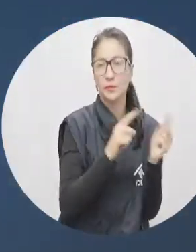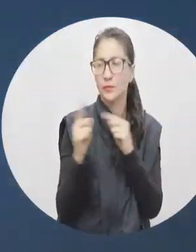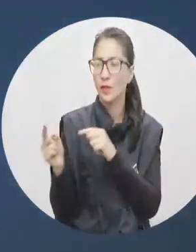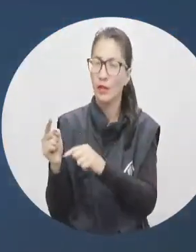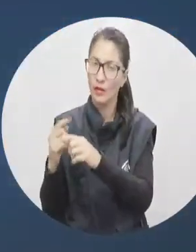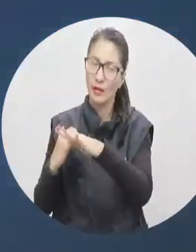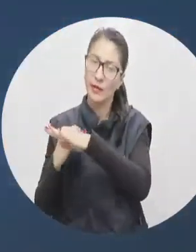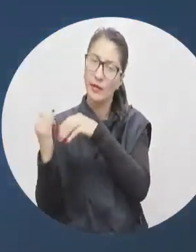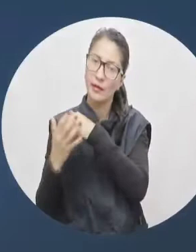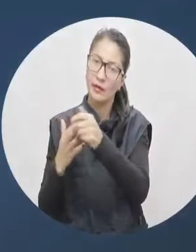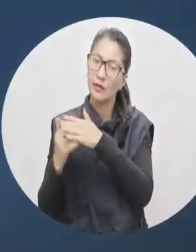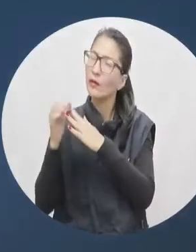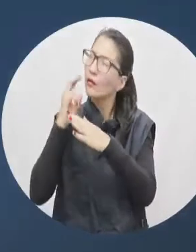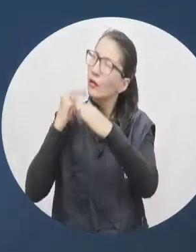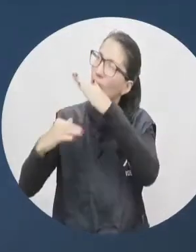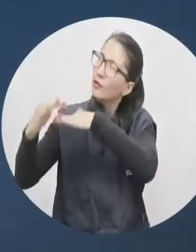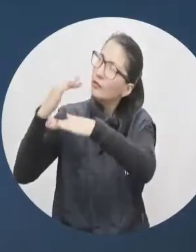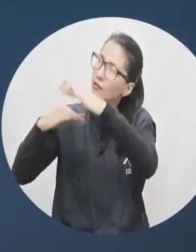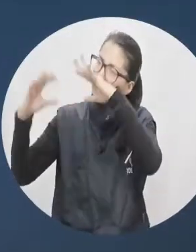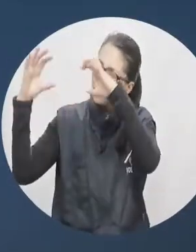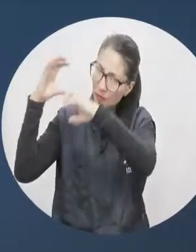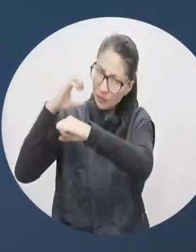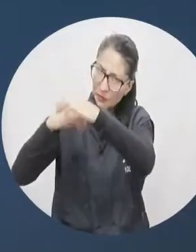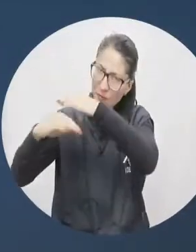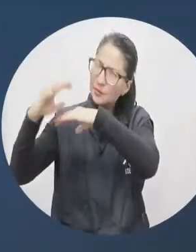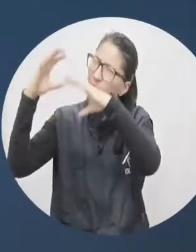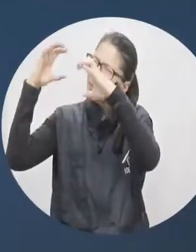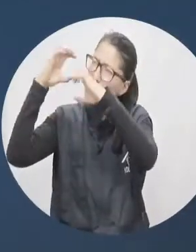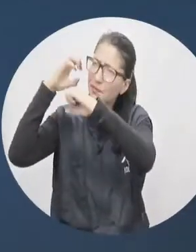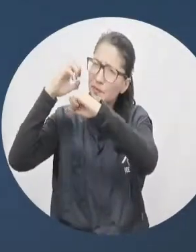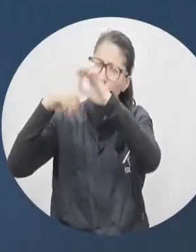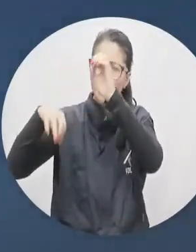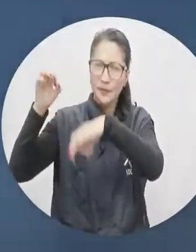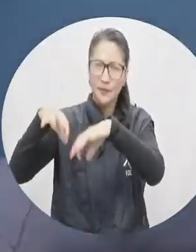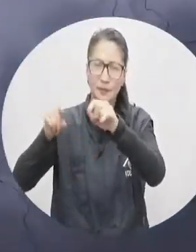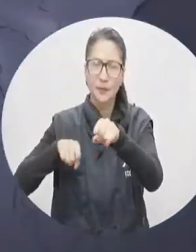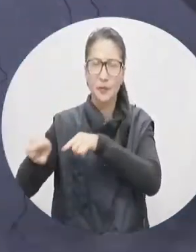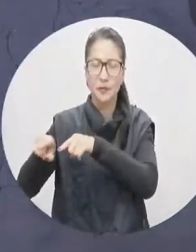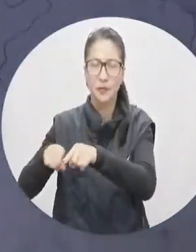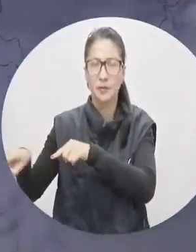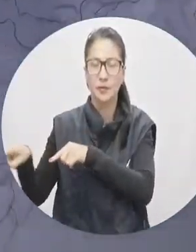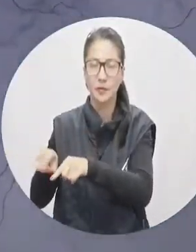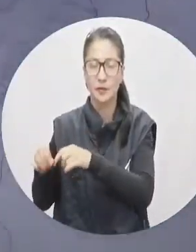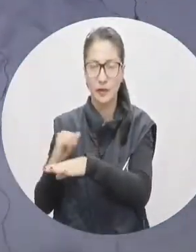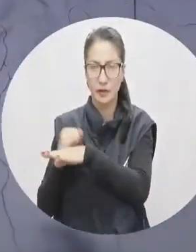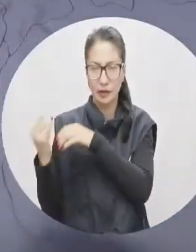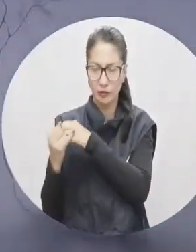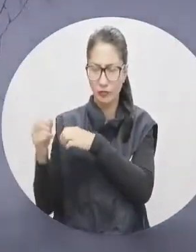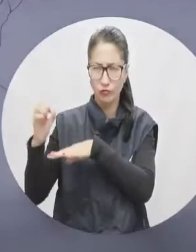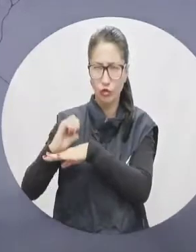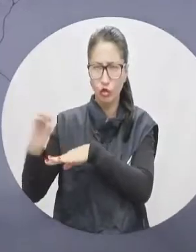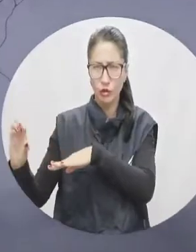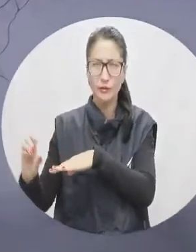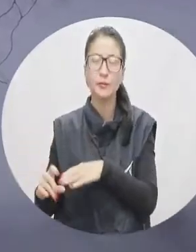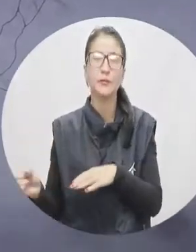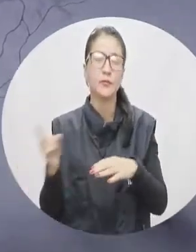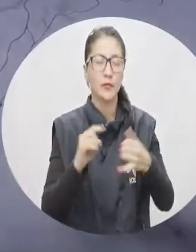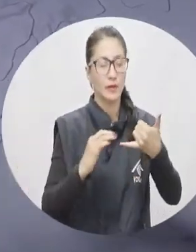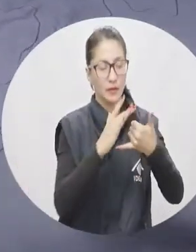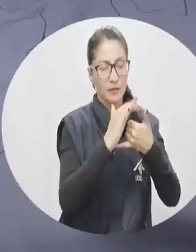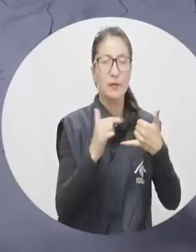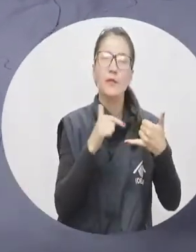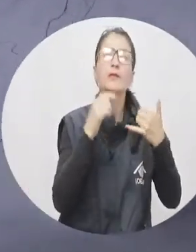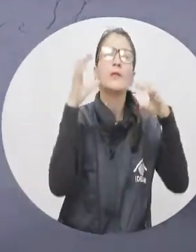y Providencia anochecerá con cielo nublado y precipitaciones en el occidente de la isla. El litoral pacífico anochece con un